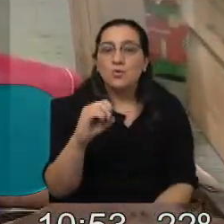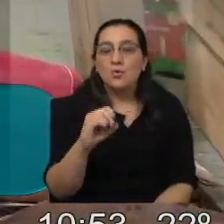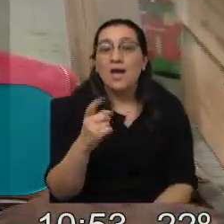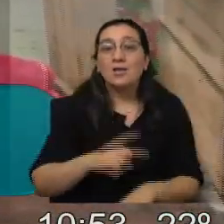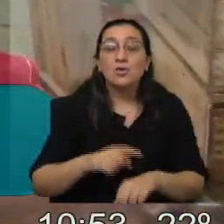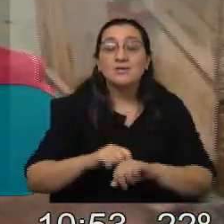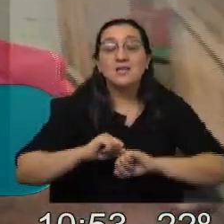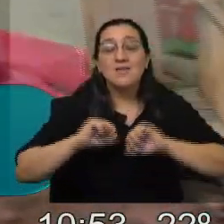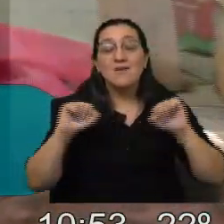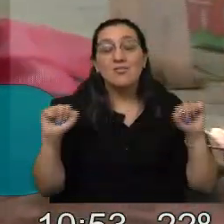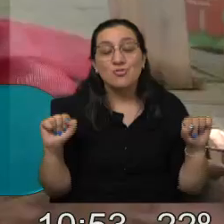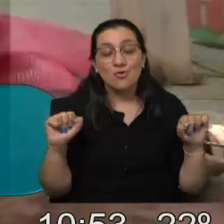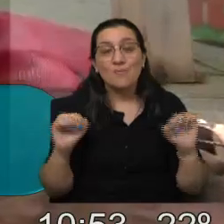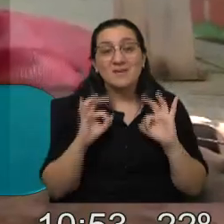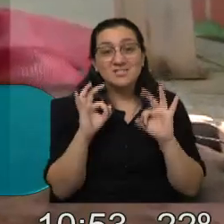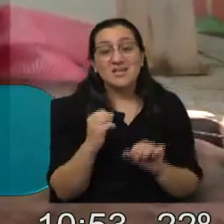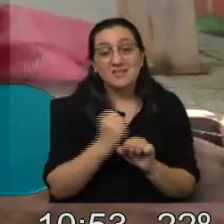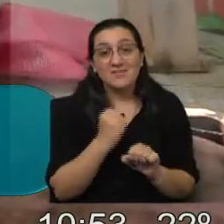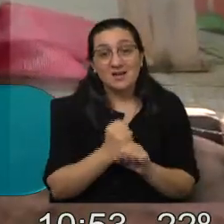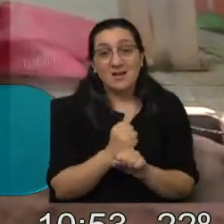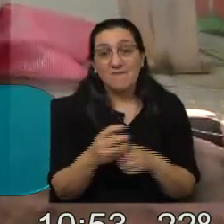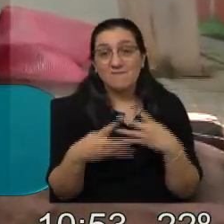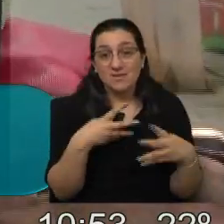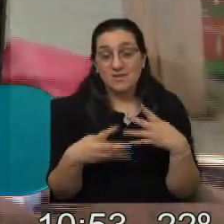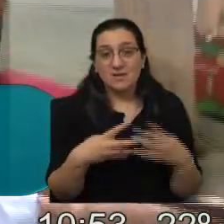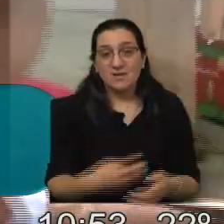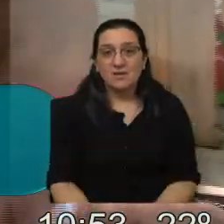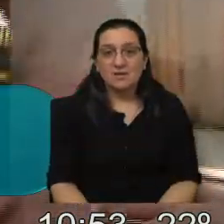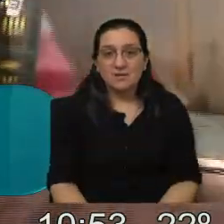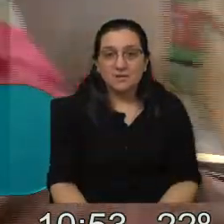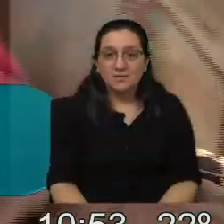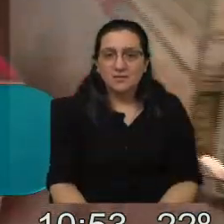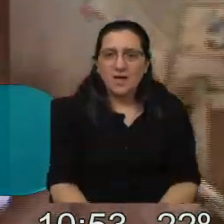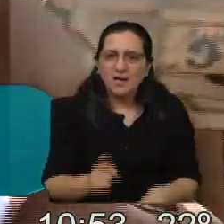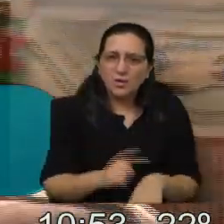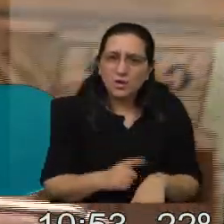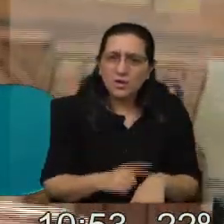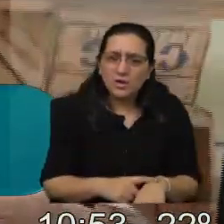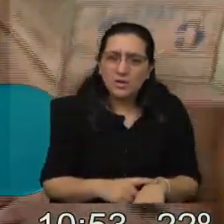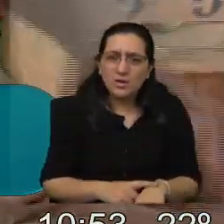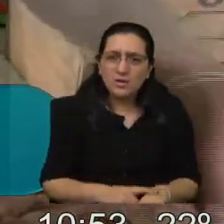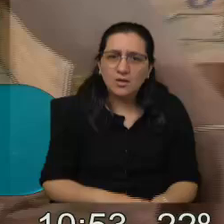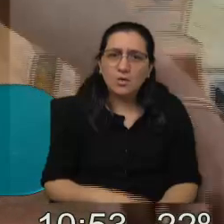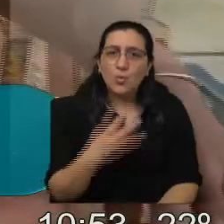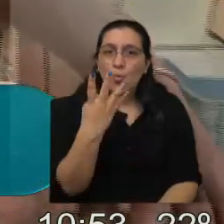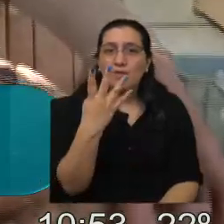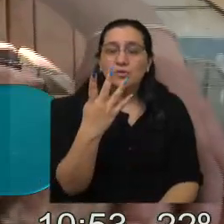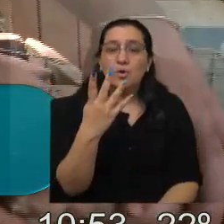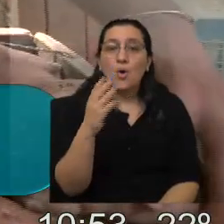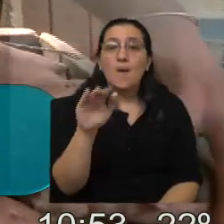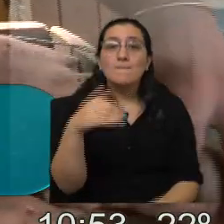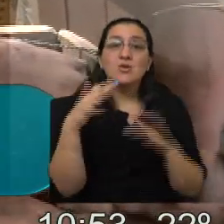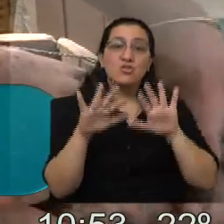se levantó para venir hoy a hacer la changa, a trabajar? Menos 10. ¿A qué hora me dijo? Menos 10. 4 menos 10 de la